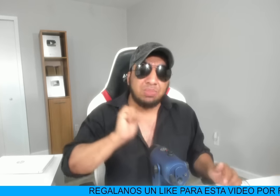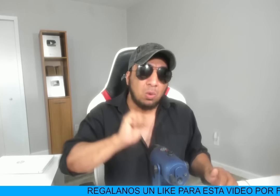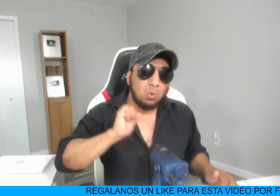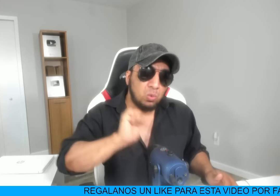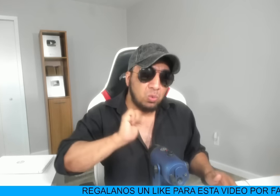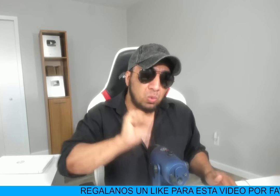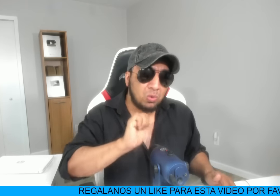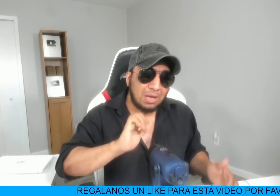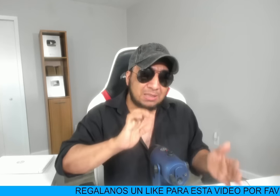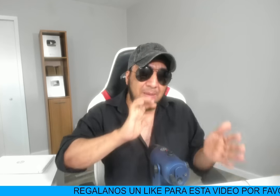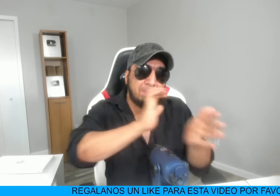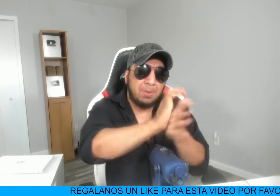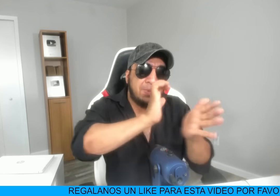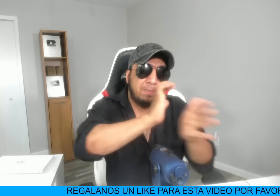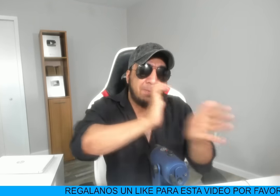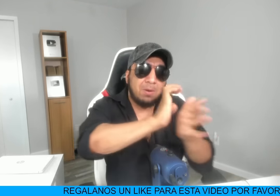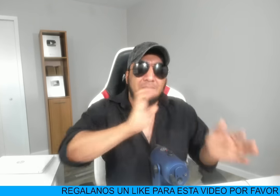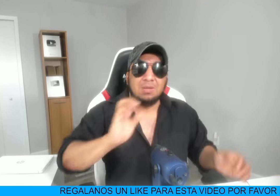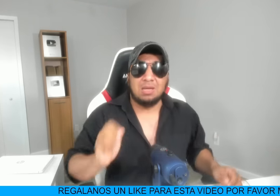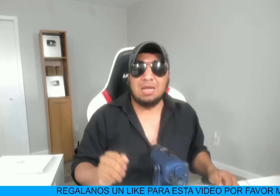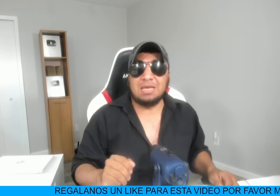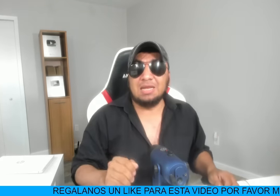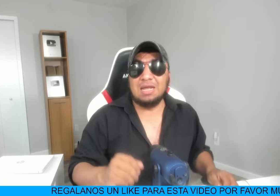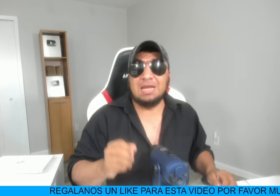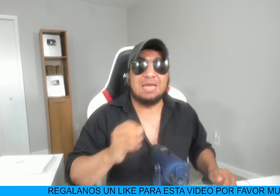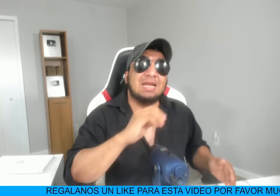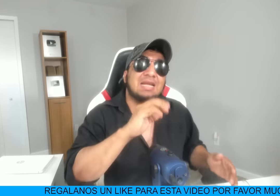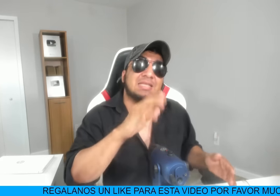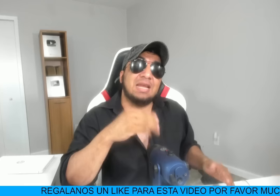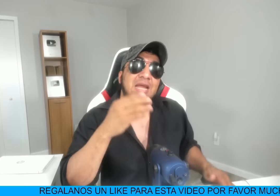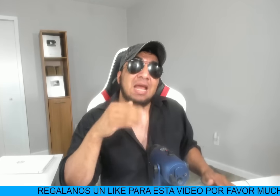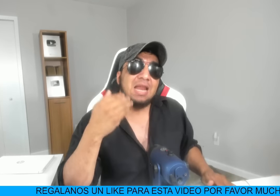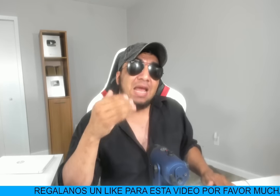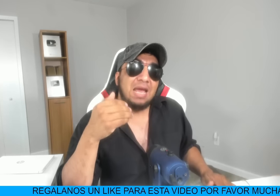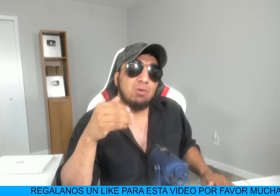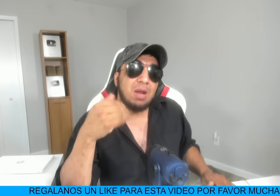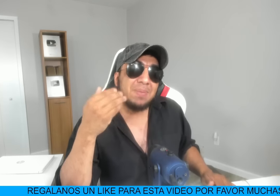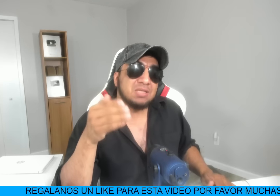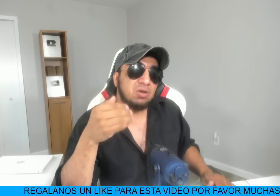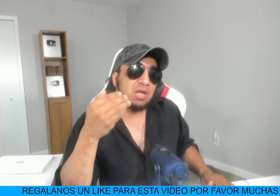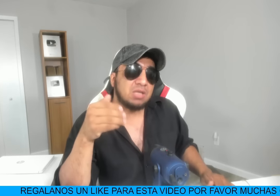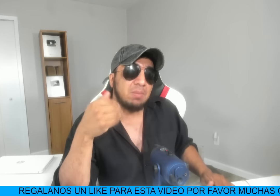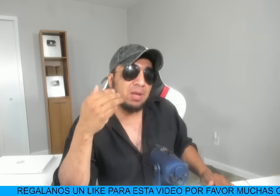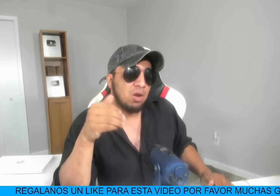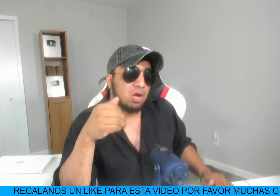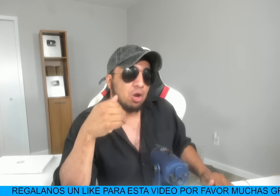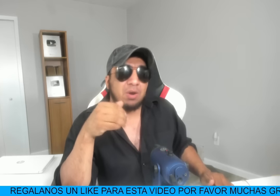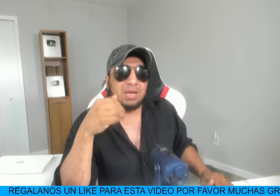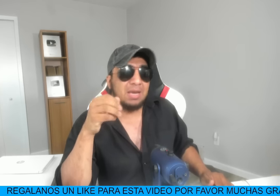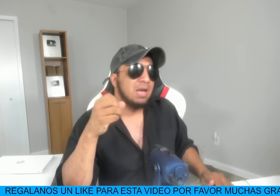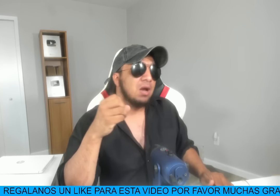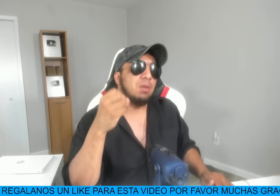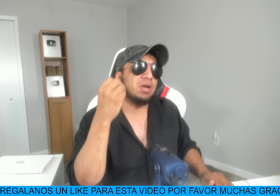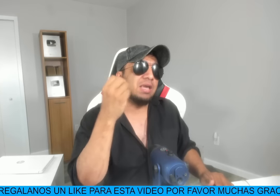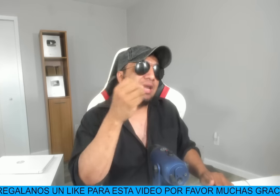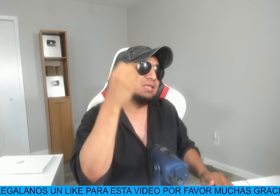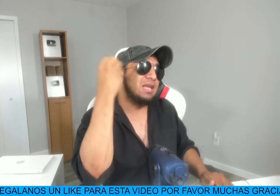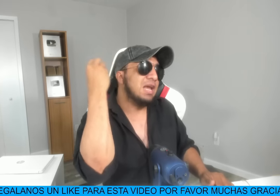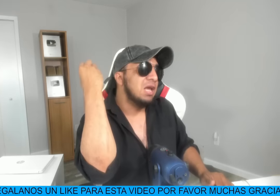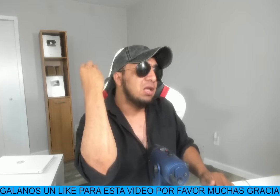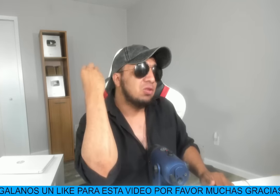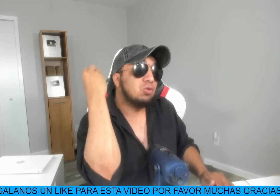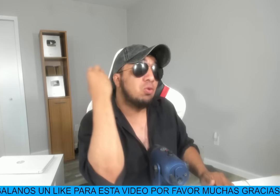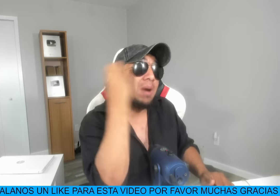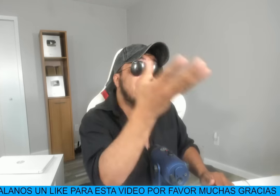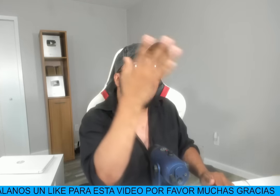le hacen así, pop, pop, pop, le quieren decir, es una expresión de los salvadoreños que como que quiere